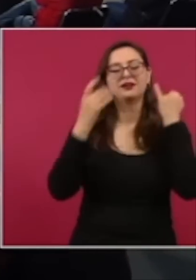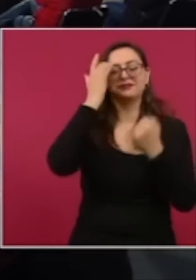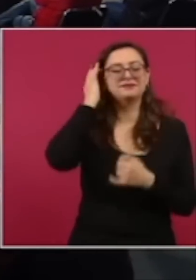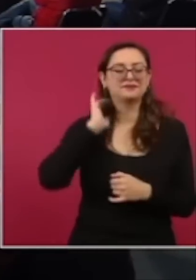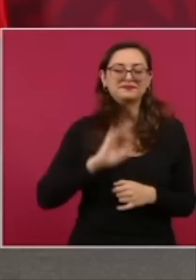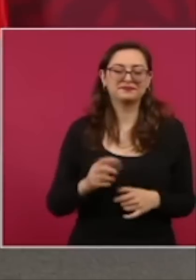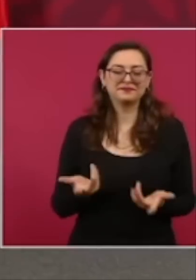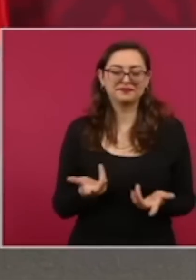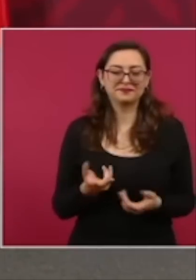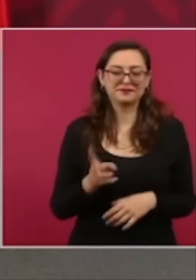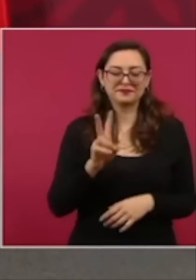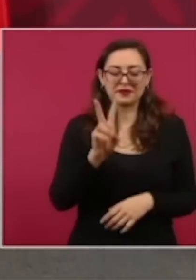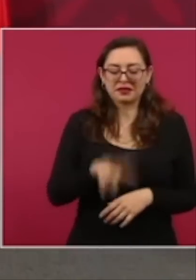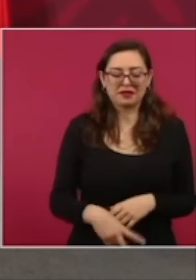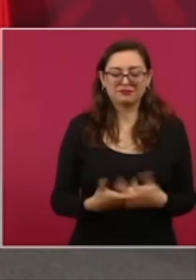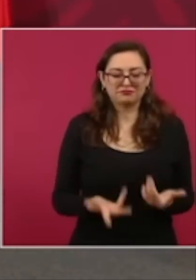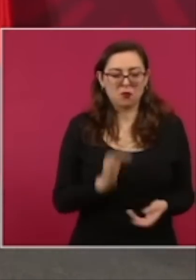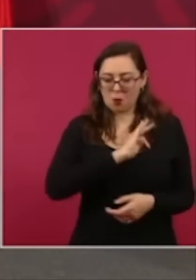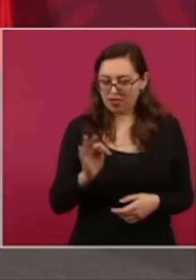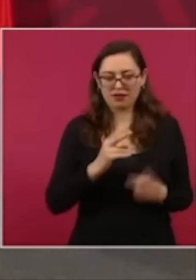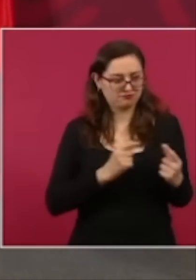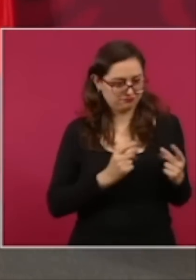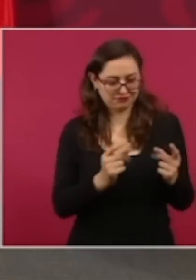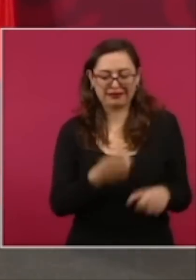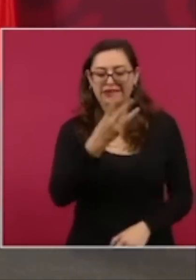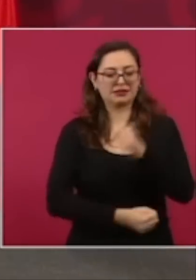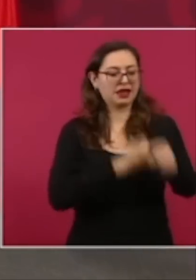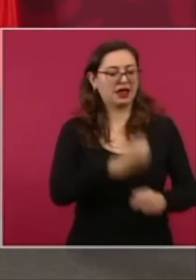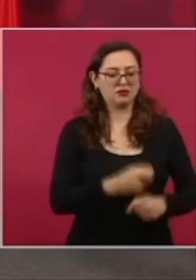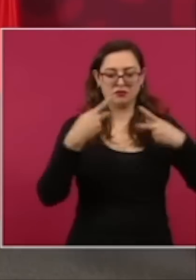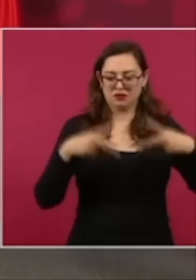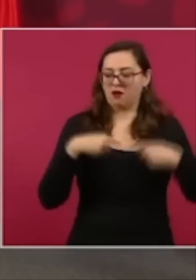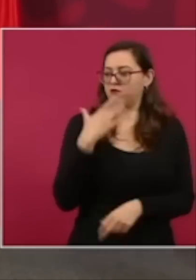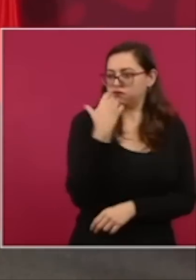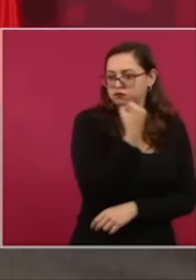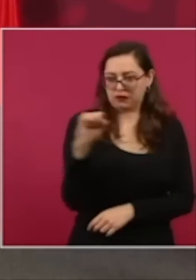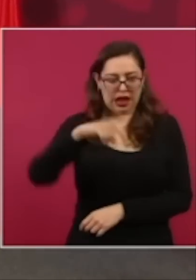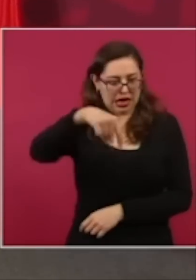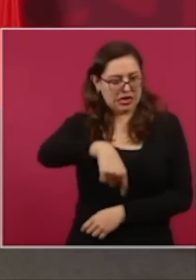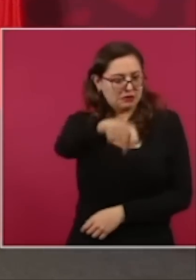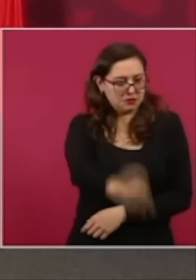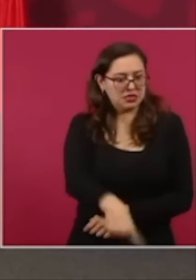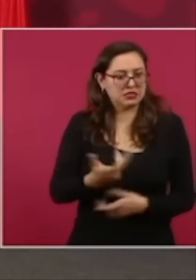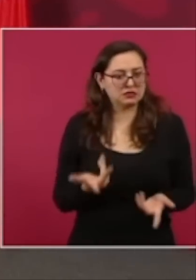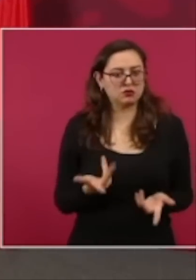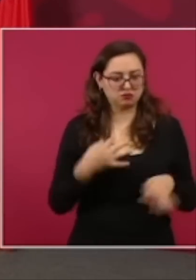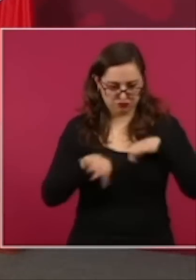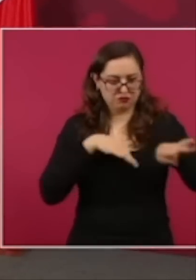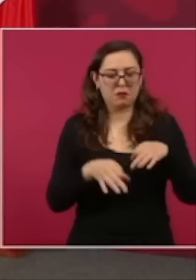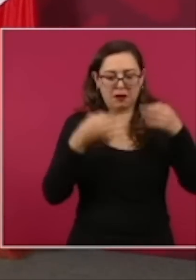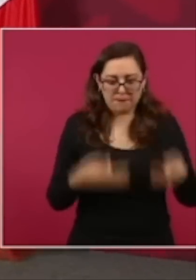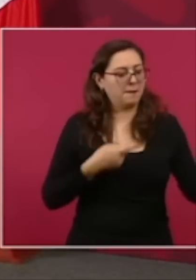ya hay prospectos. Si se hace buen trabajo